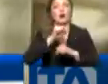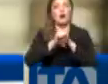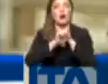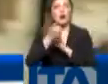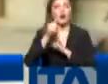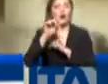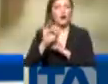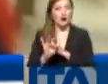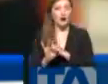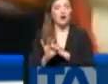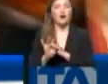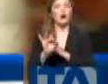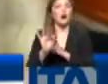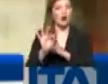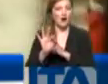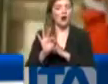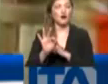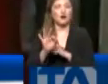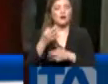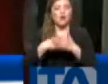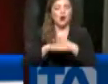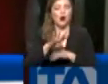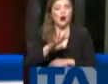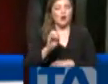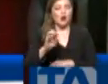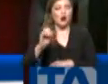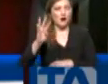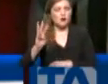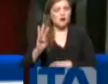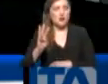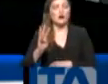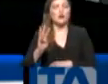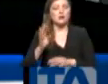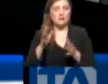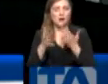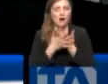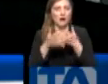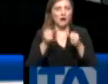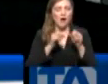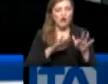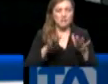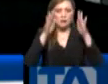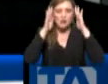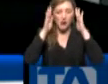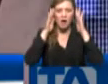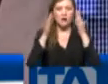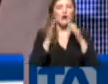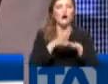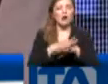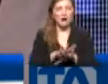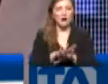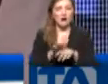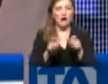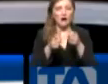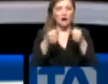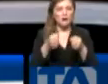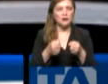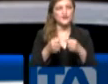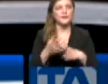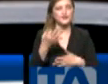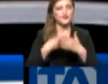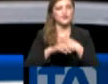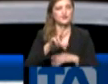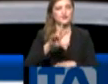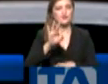la cifra llegaba a 40.006 presos, pero en la Secretaría de Atención Integral a Privados de Libertad manejan otro número. Estamos